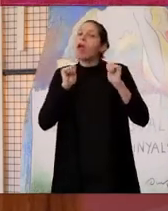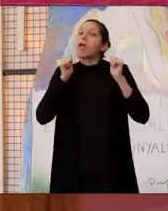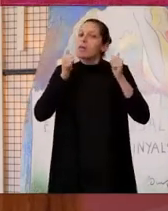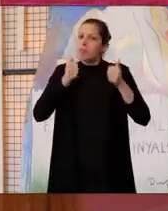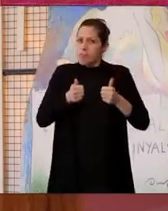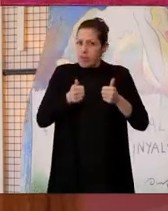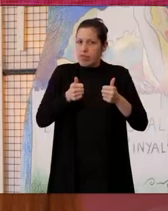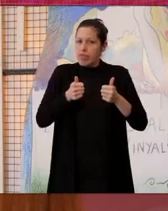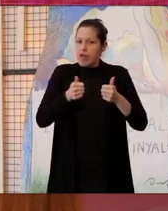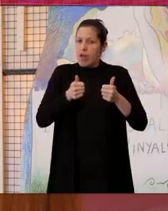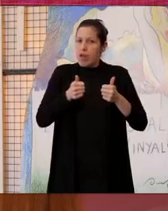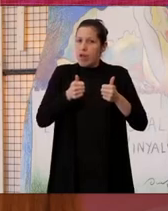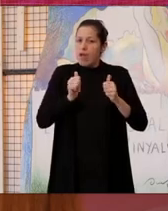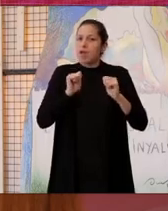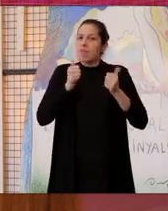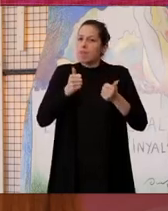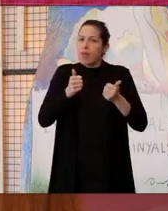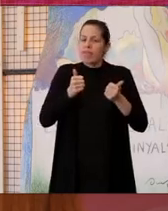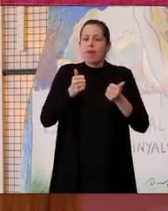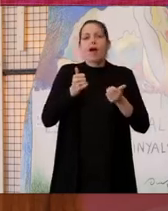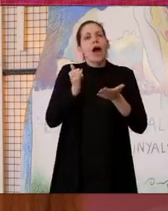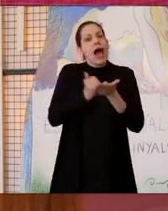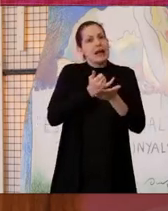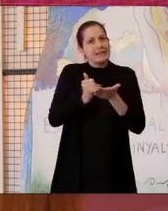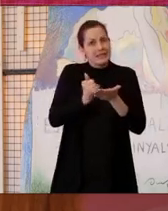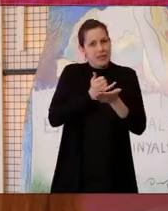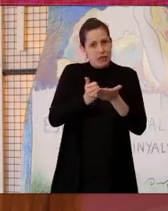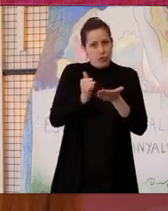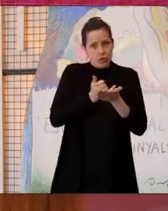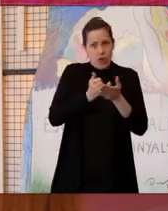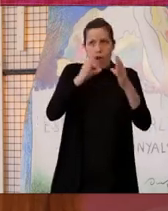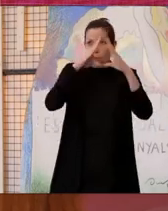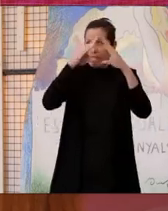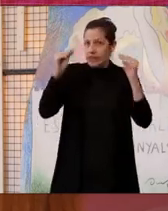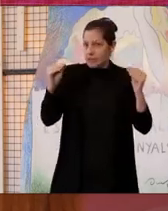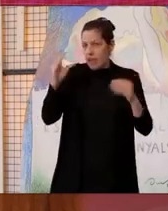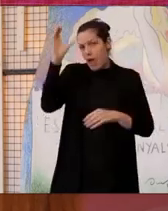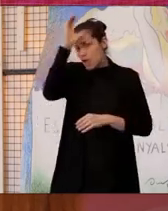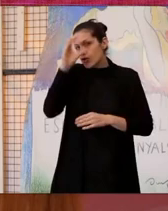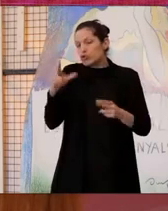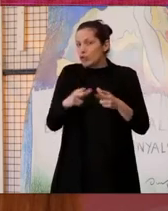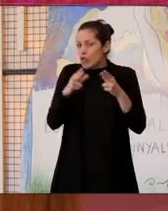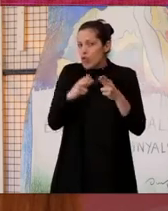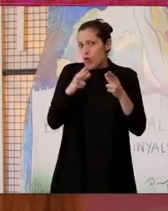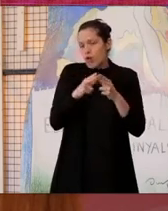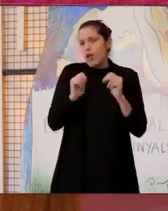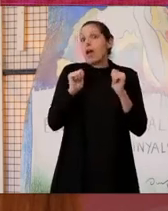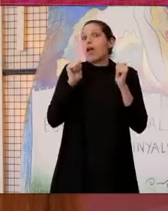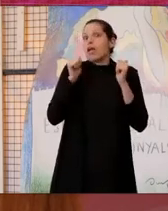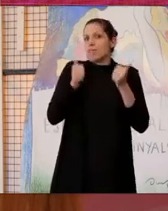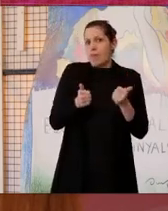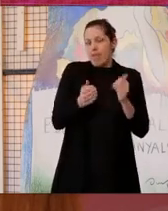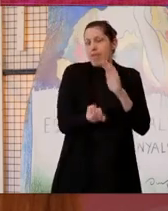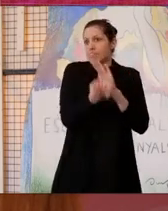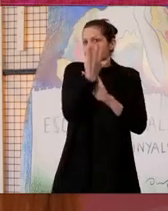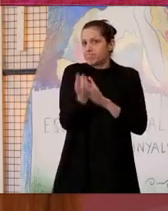fija en todas las carreras de sociología de nuestro país Yo creo que eso es un éxito de en general